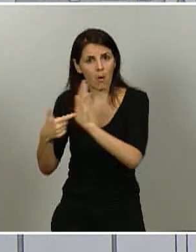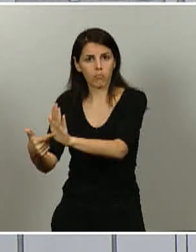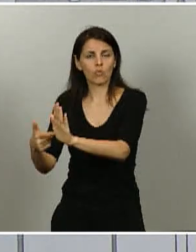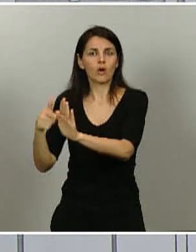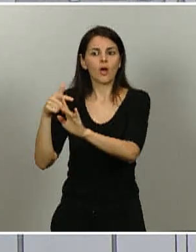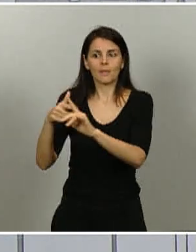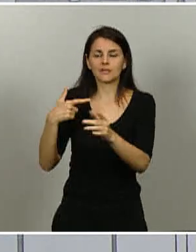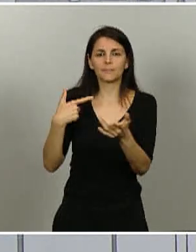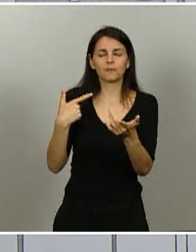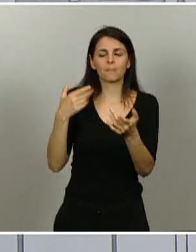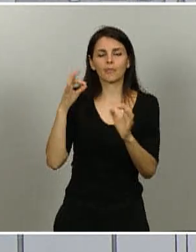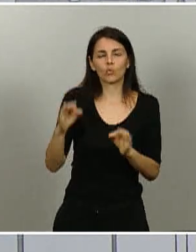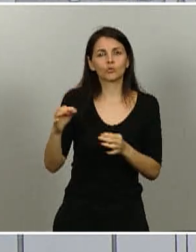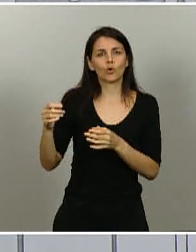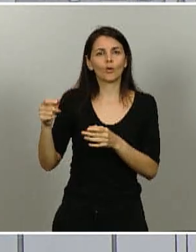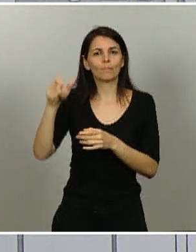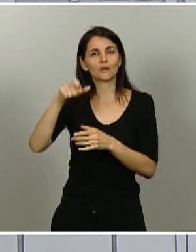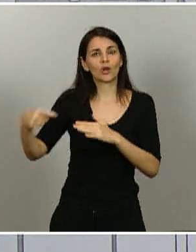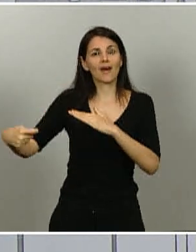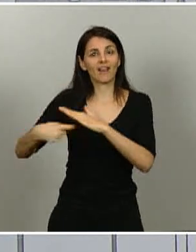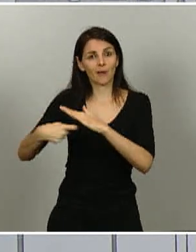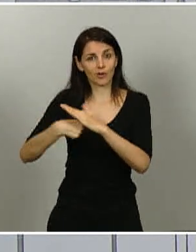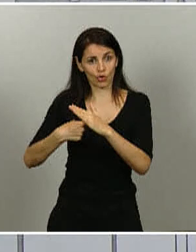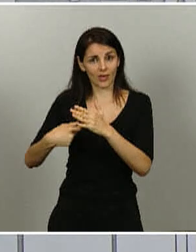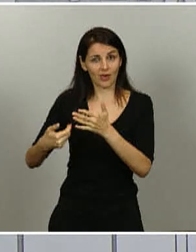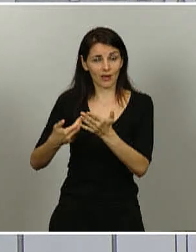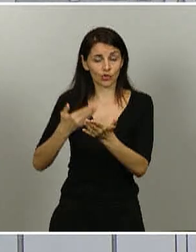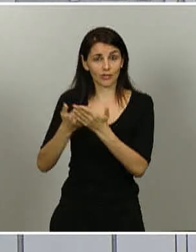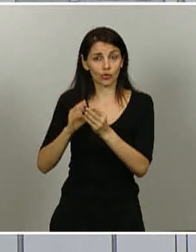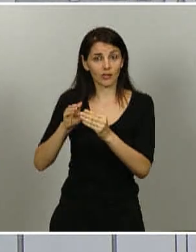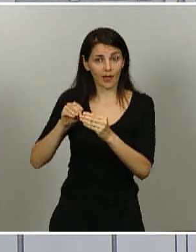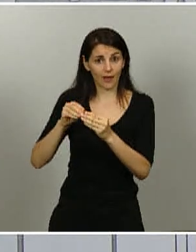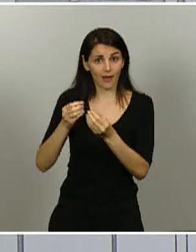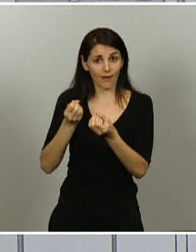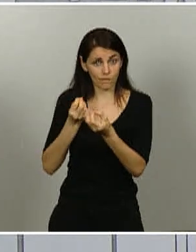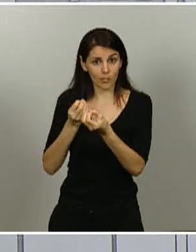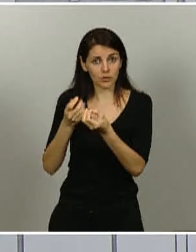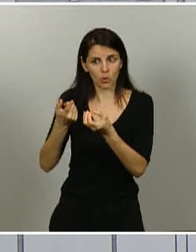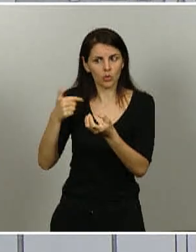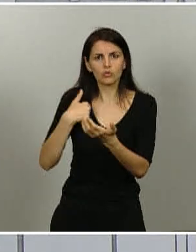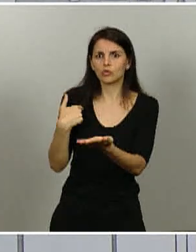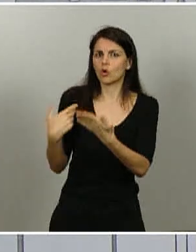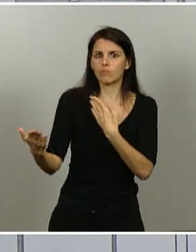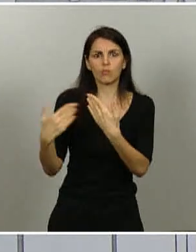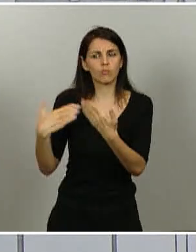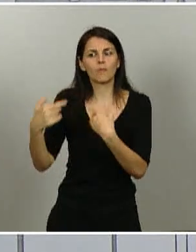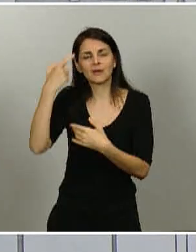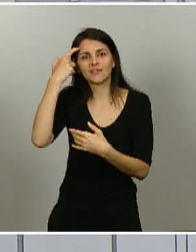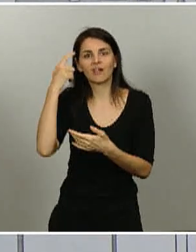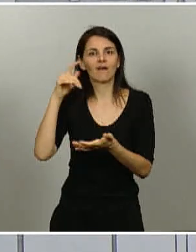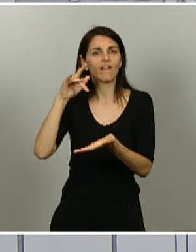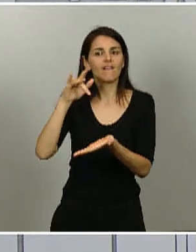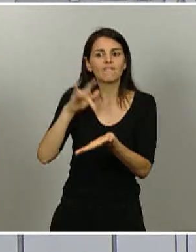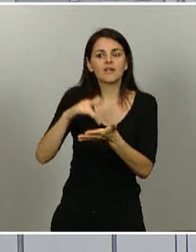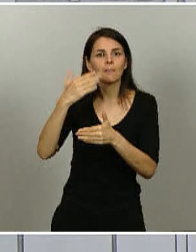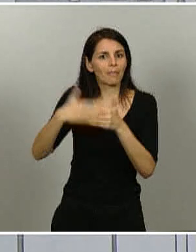el requerimiento de solicitud de información para ver los plazos en los que se tenía que entregar y los mecanismos y la forma en la que se tenía que